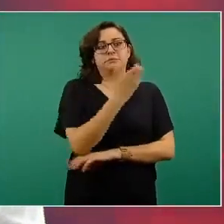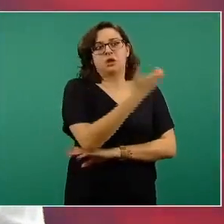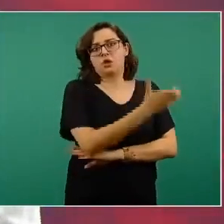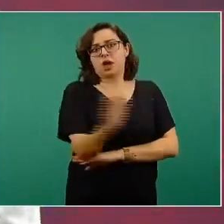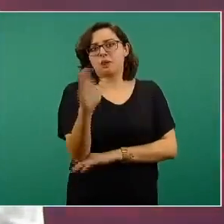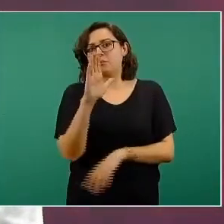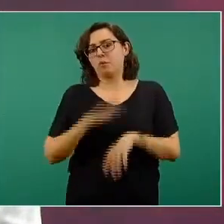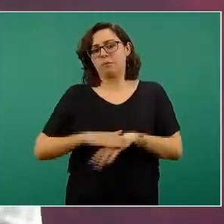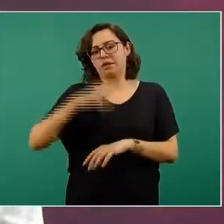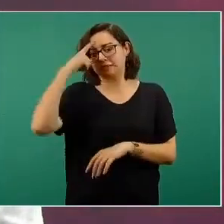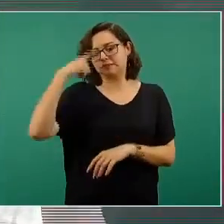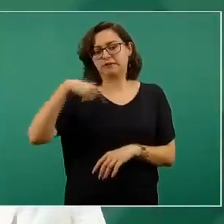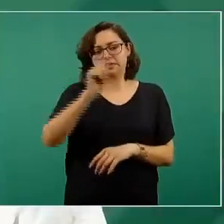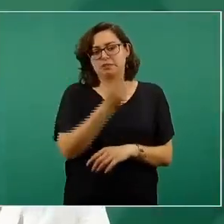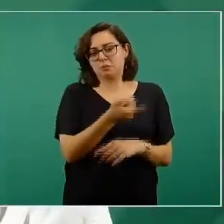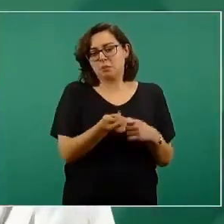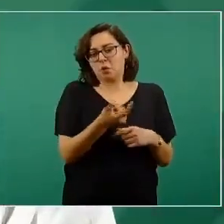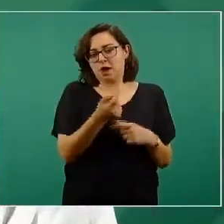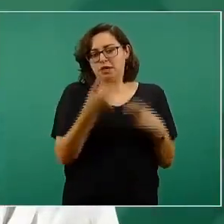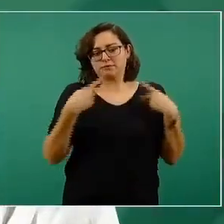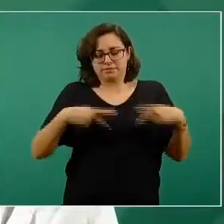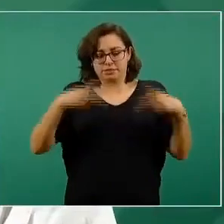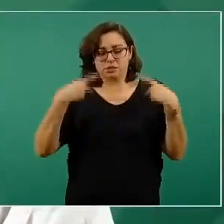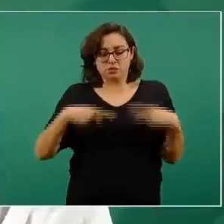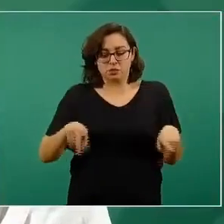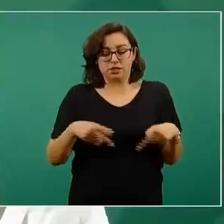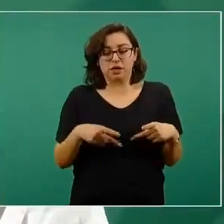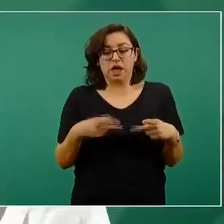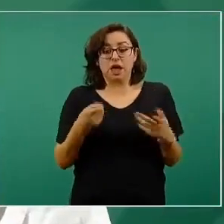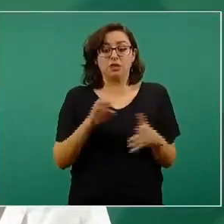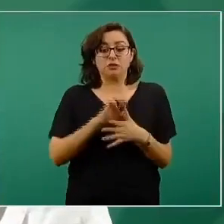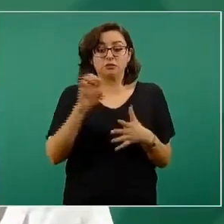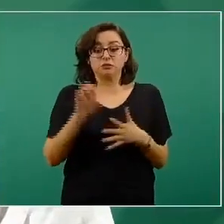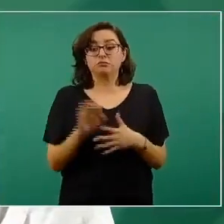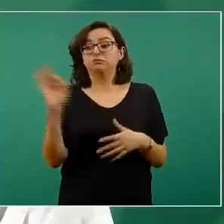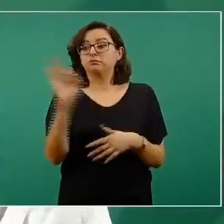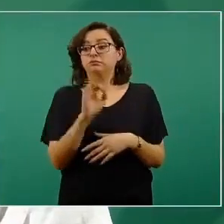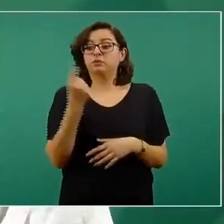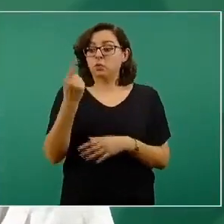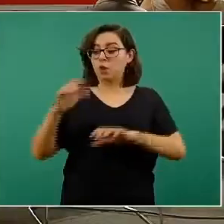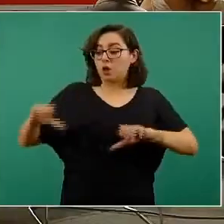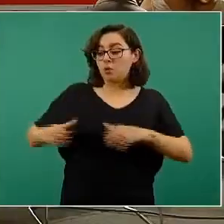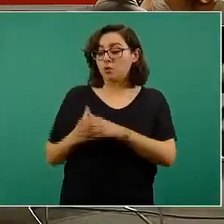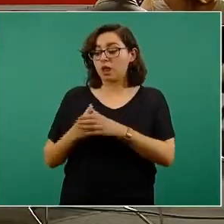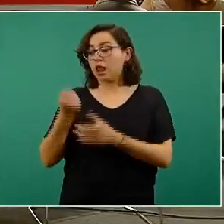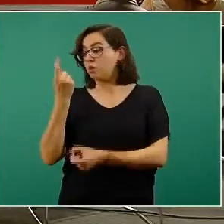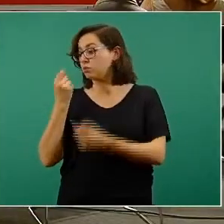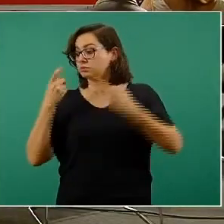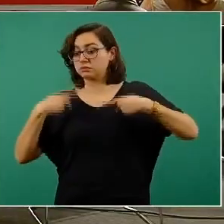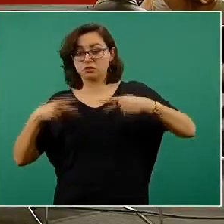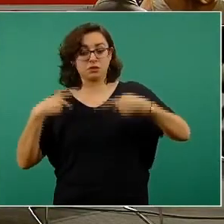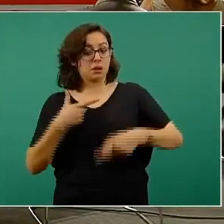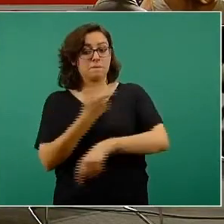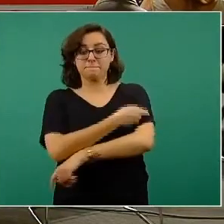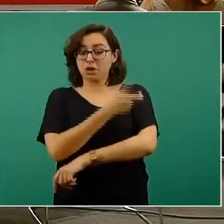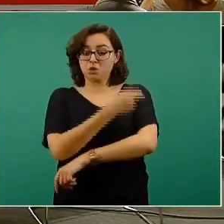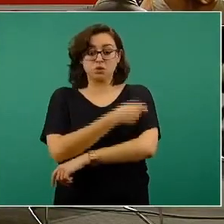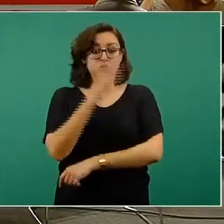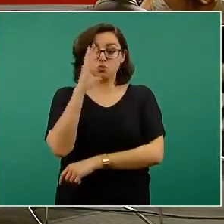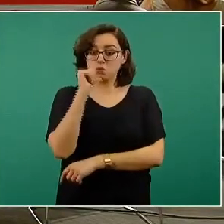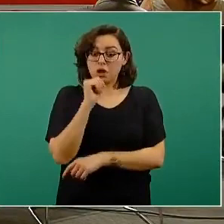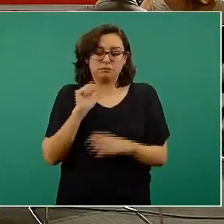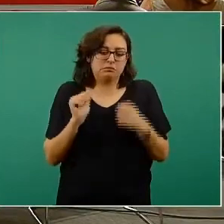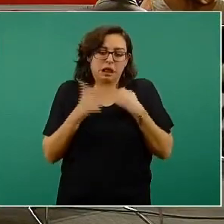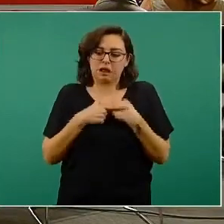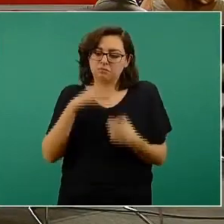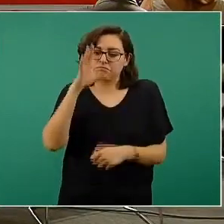muy detallado el trabajo que hacen. Entonces, en un momento dado, si en una comunidad alguien no se pudo vacunar por esta o por